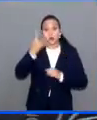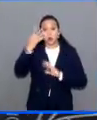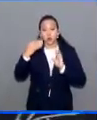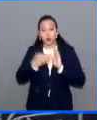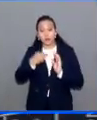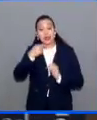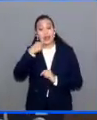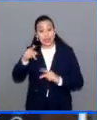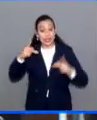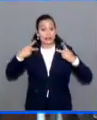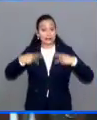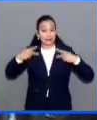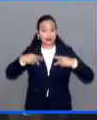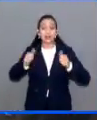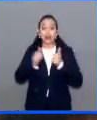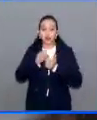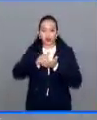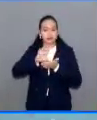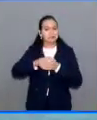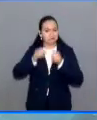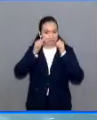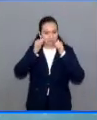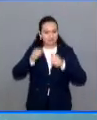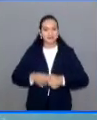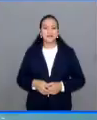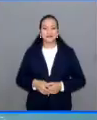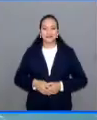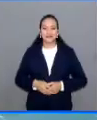con discapacidad.